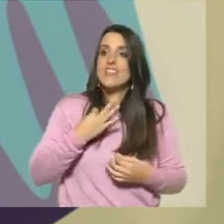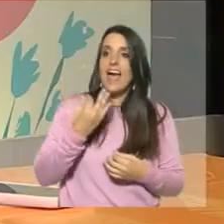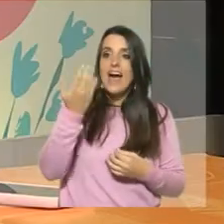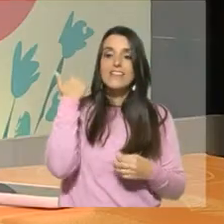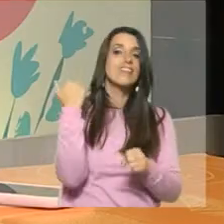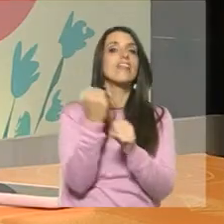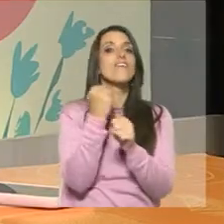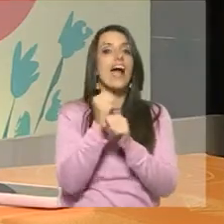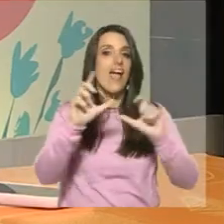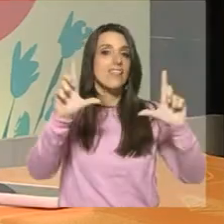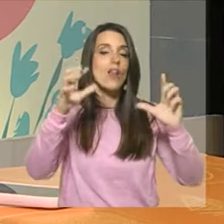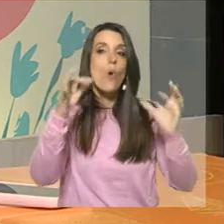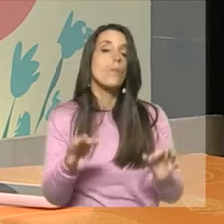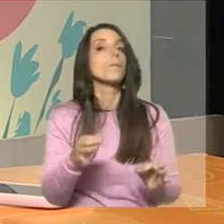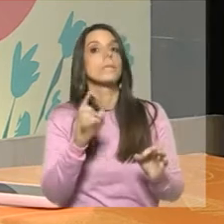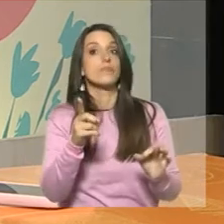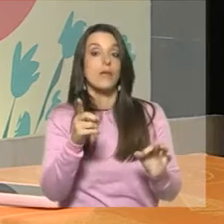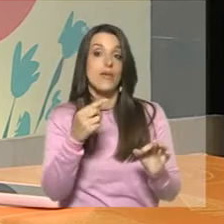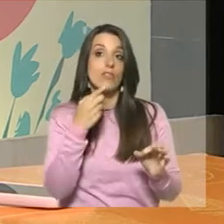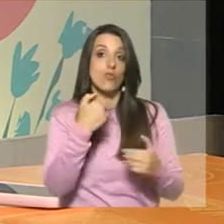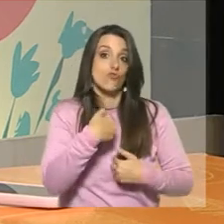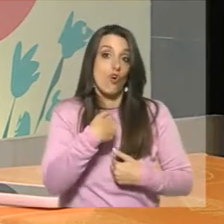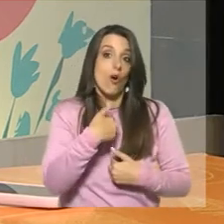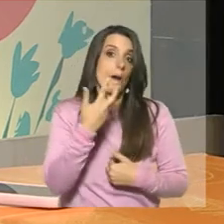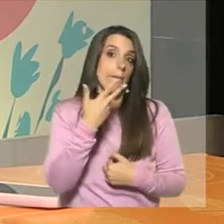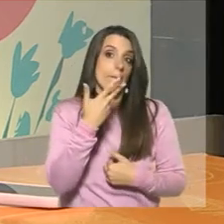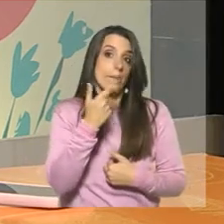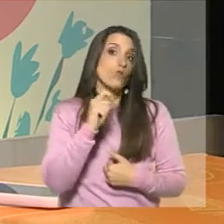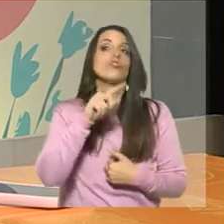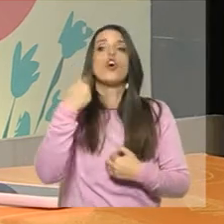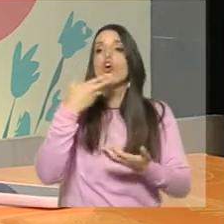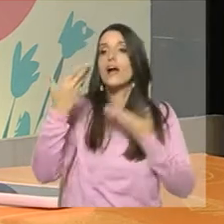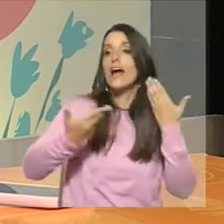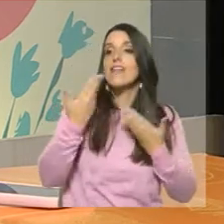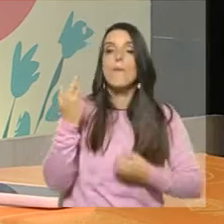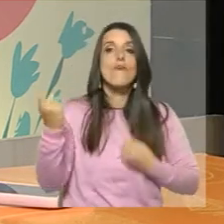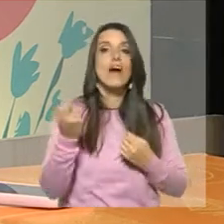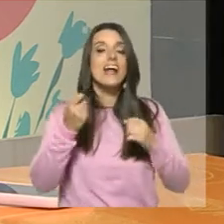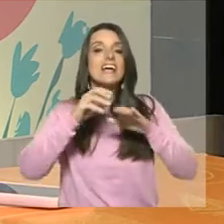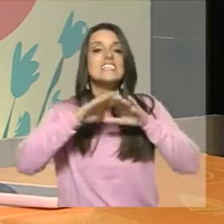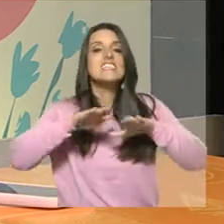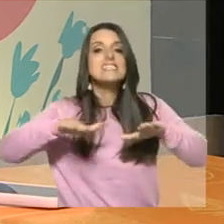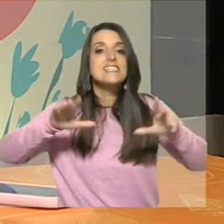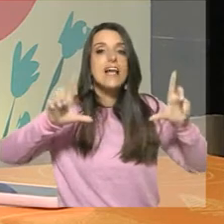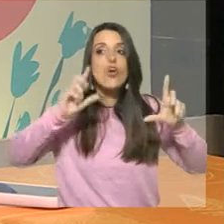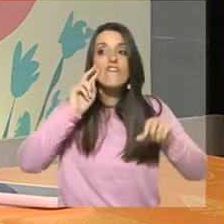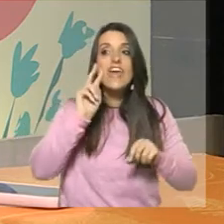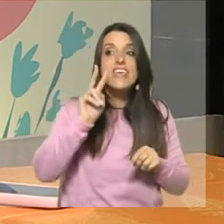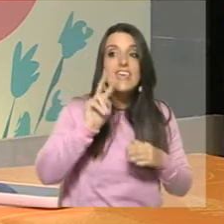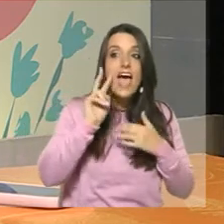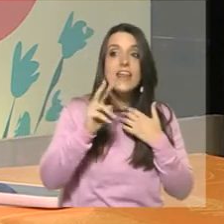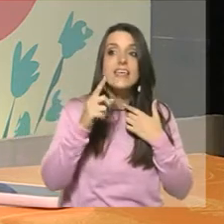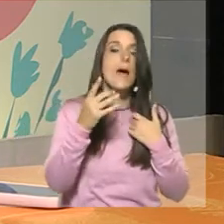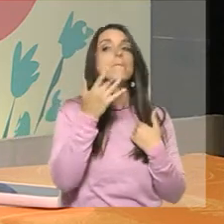además de que ha marcado generación, lo hablo en primera persona porque a mí me pasó, todos cantamos, bailábamos con Chiquititas, las veíamos, los veíamos y